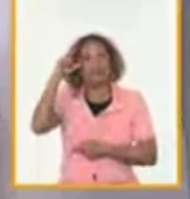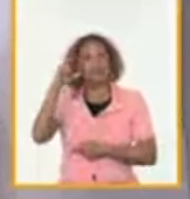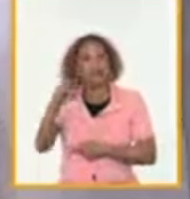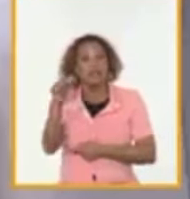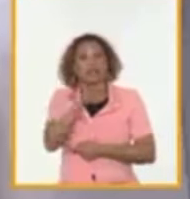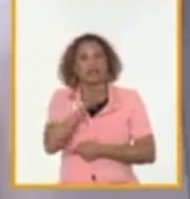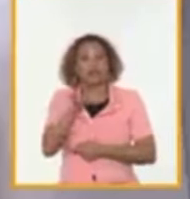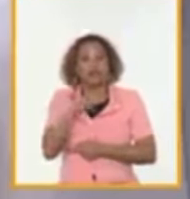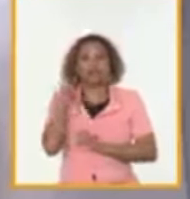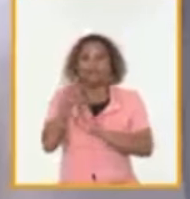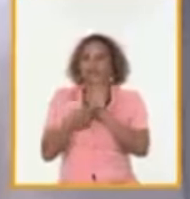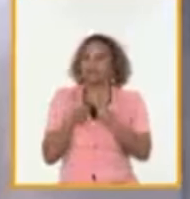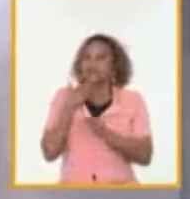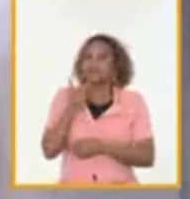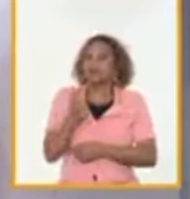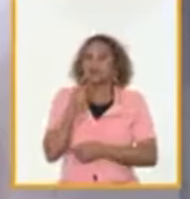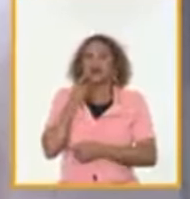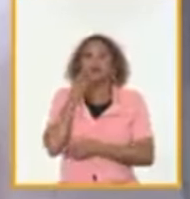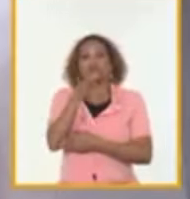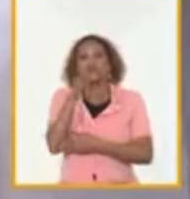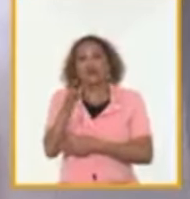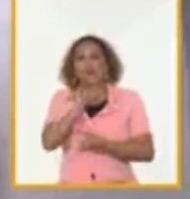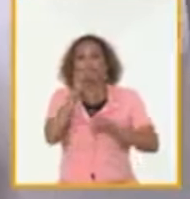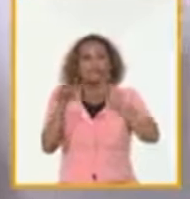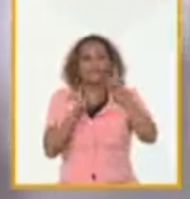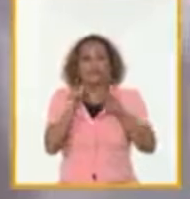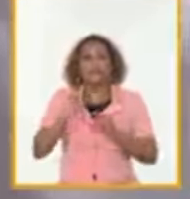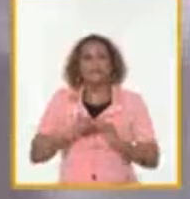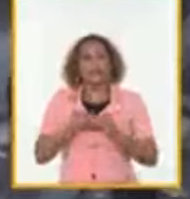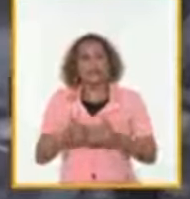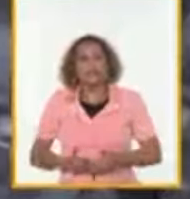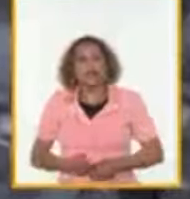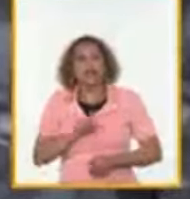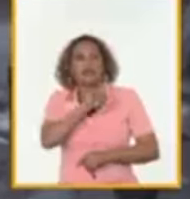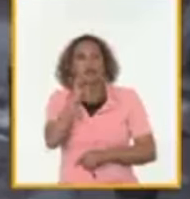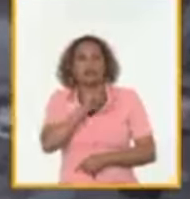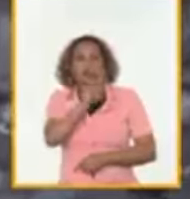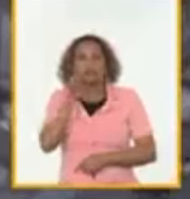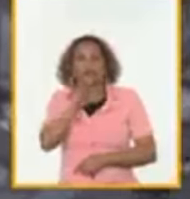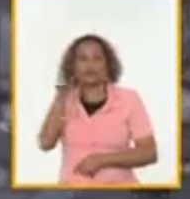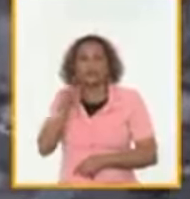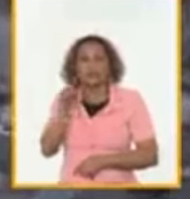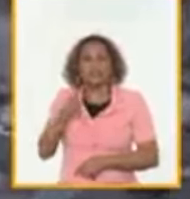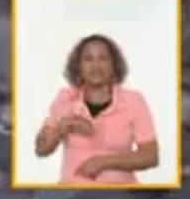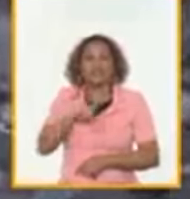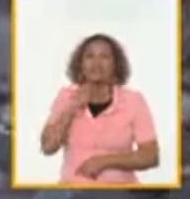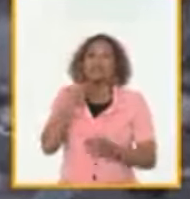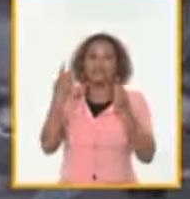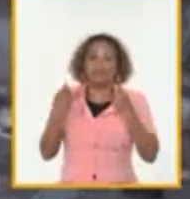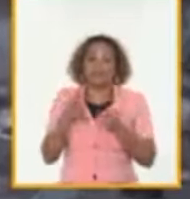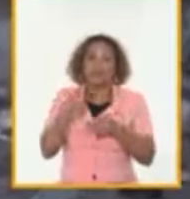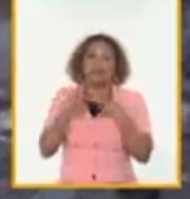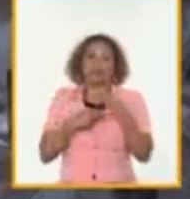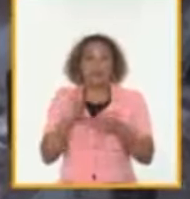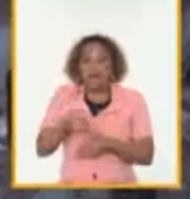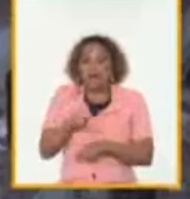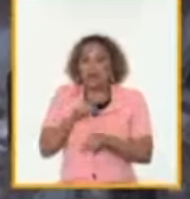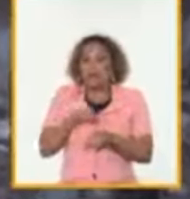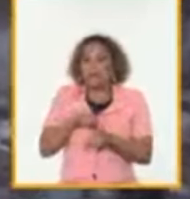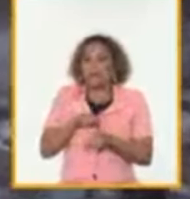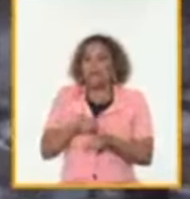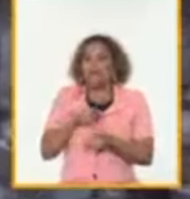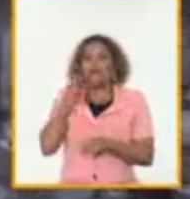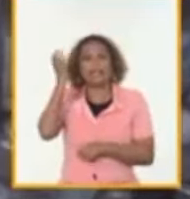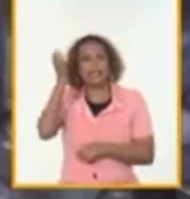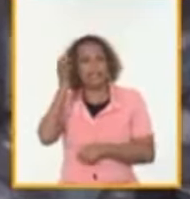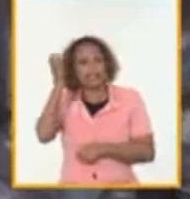envidiables cuando vamos cuando nos entrevistamos con las embarazadas que tanta falta nos hace ahora mismo por lo que ya habíamos hablado el criterio